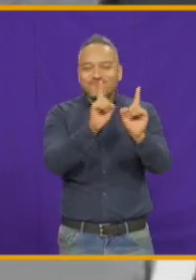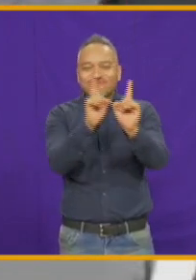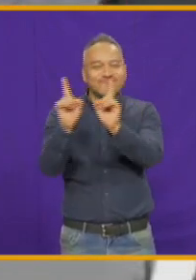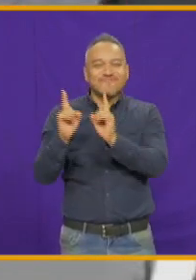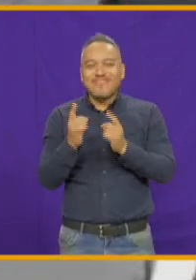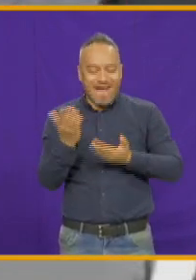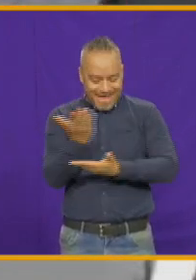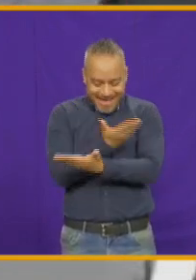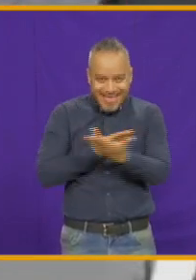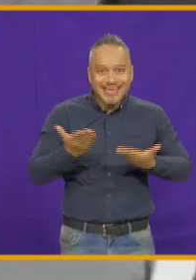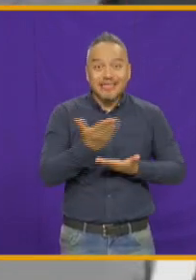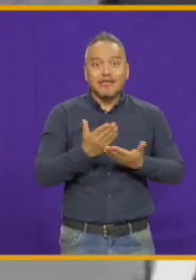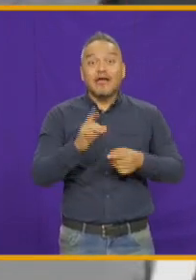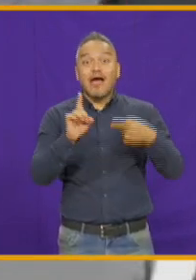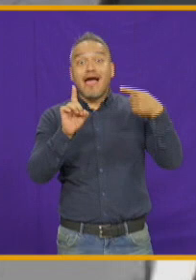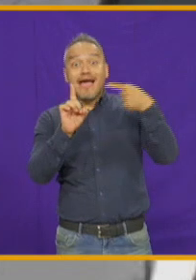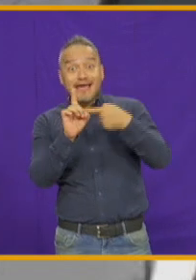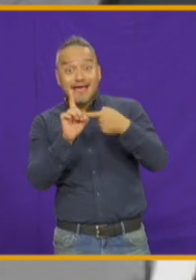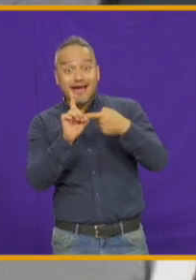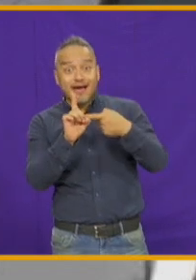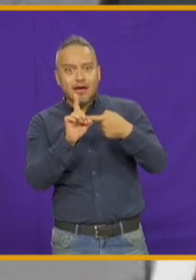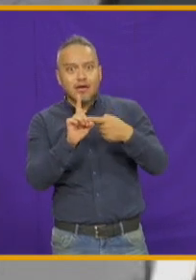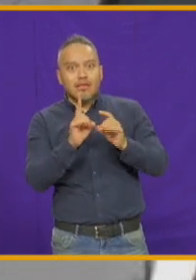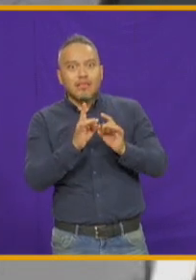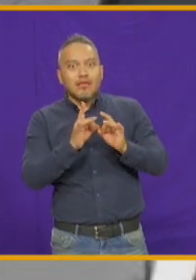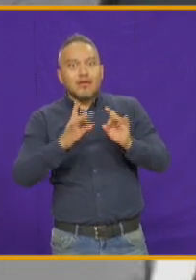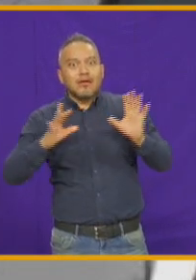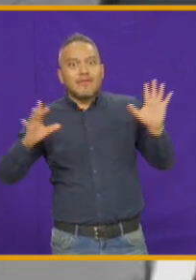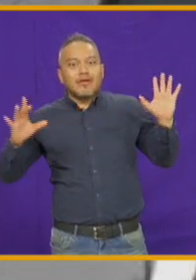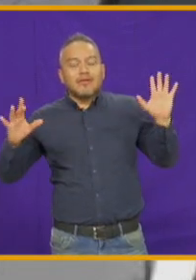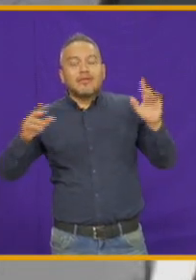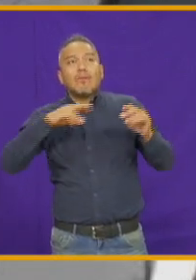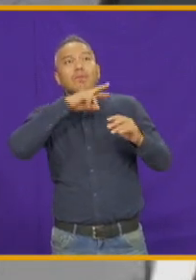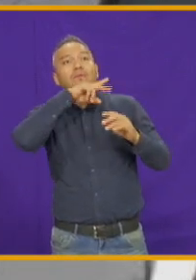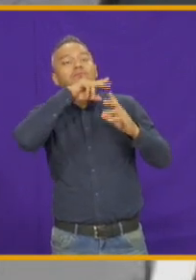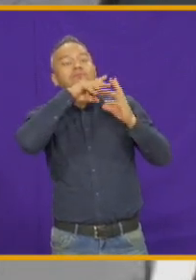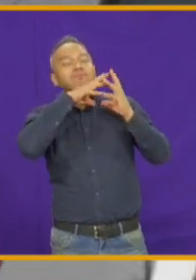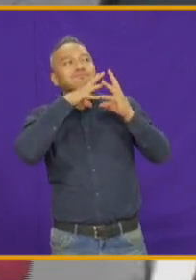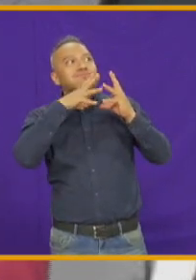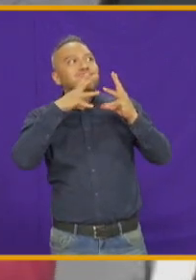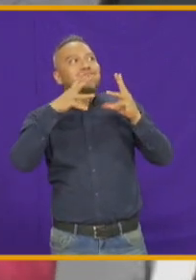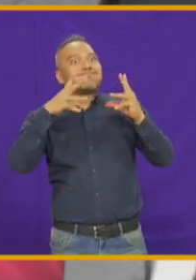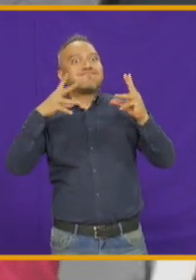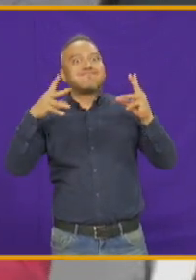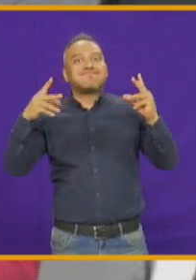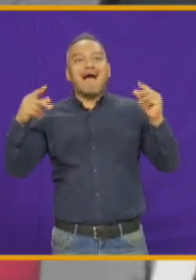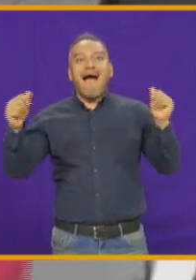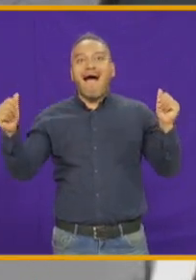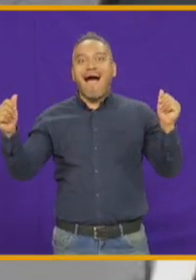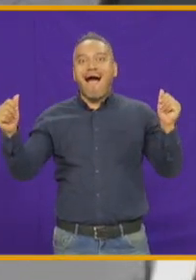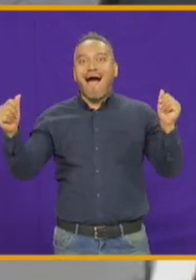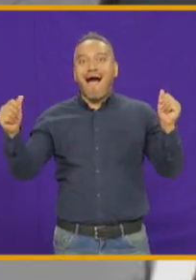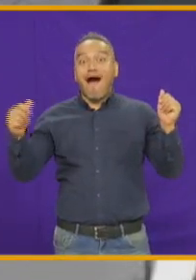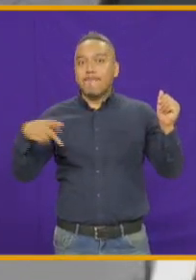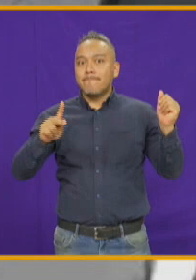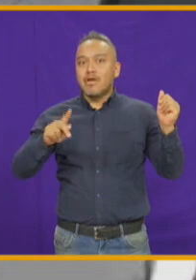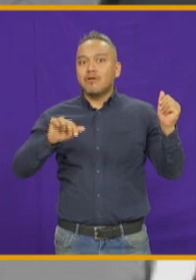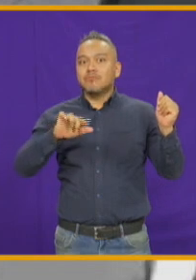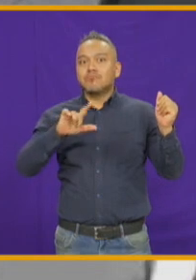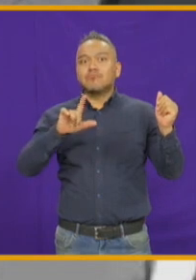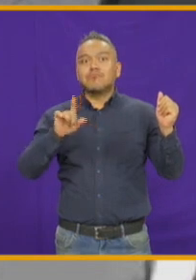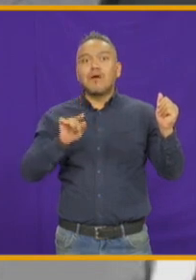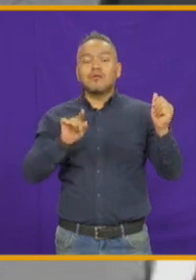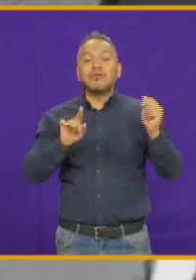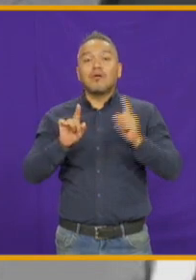y la pequeña lucrecia de pronto se fue olvidando de sus preocupaciones sin embargo conforme pasó el